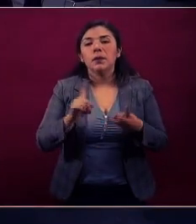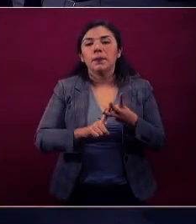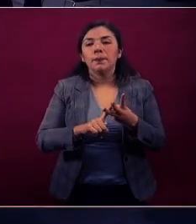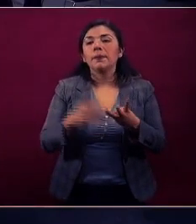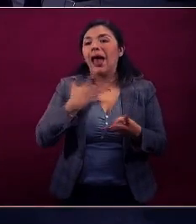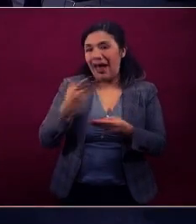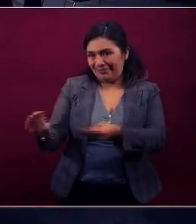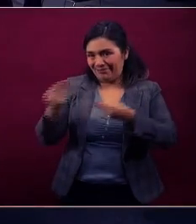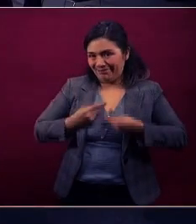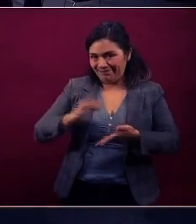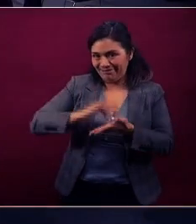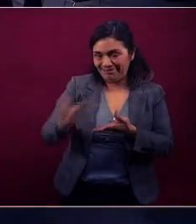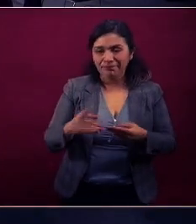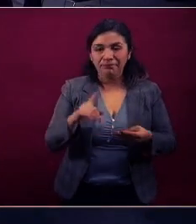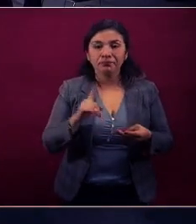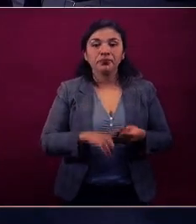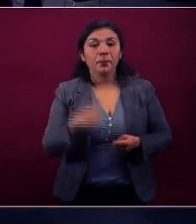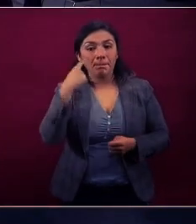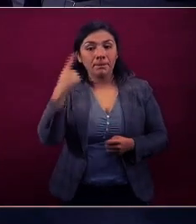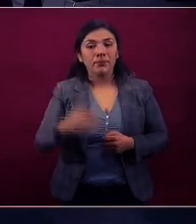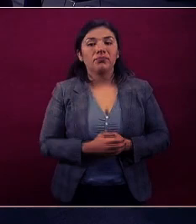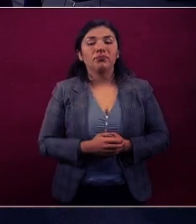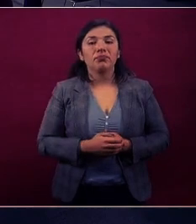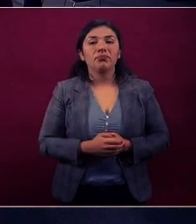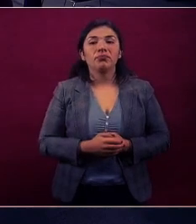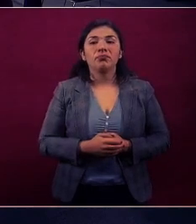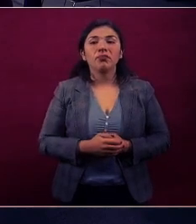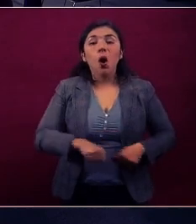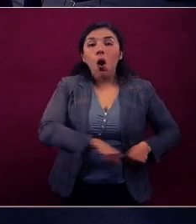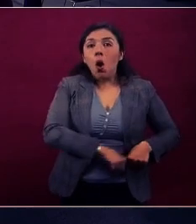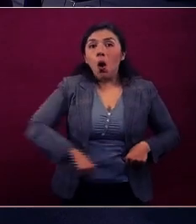amable, muchas gracias, canciller. Aquí están cesáreas,